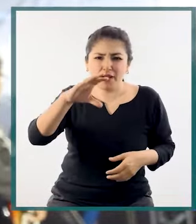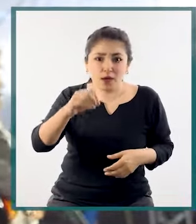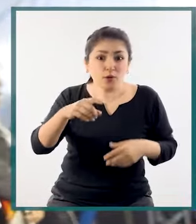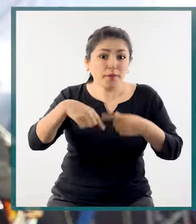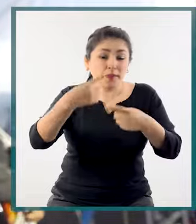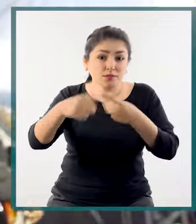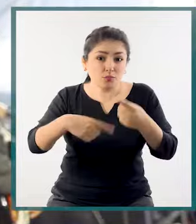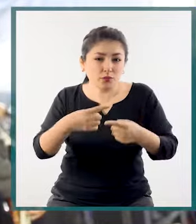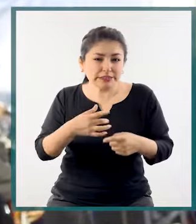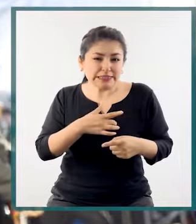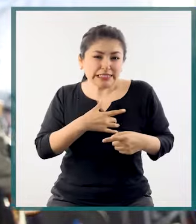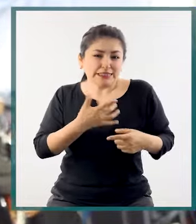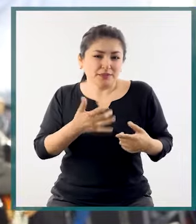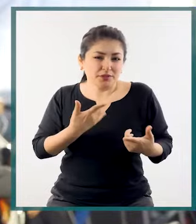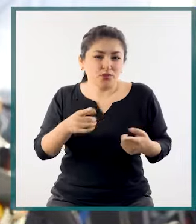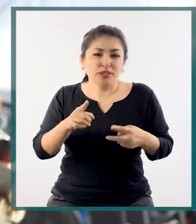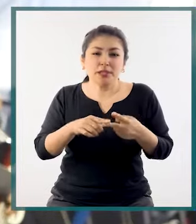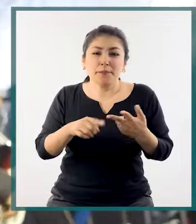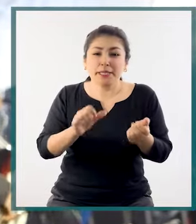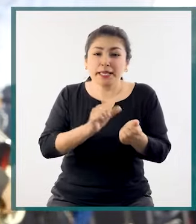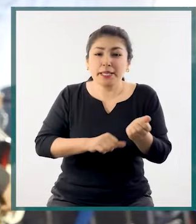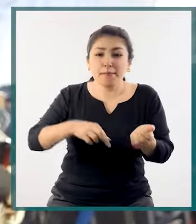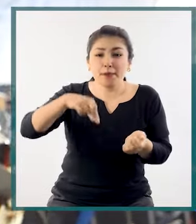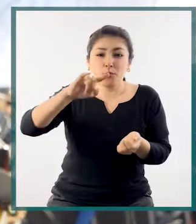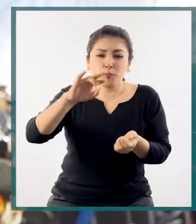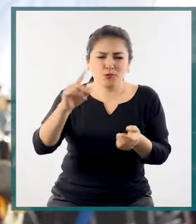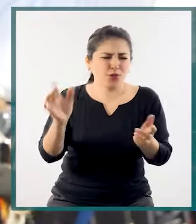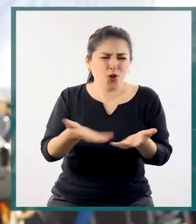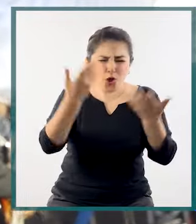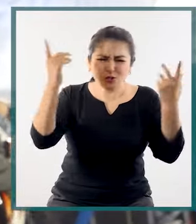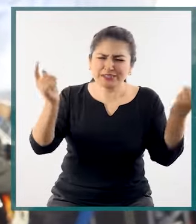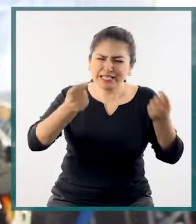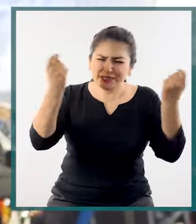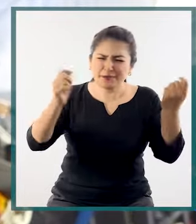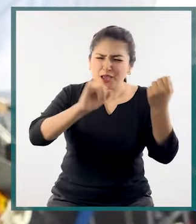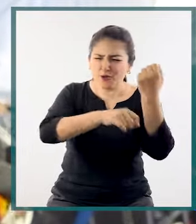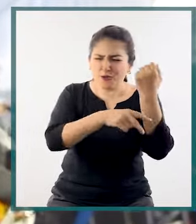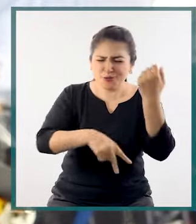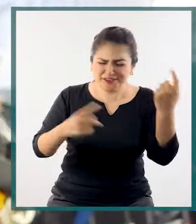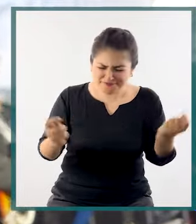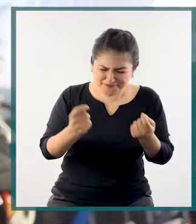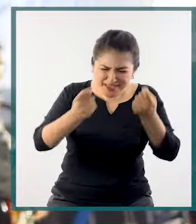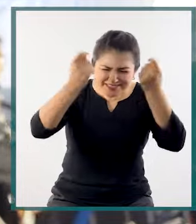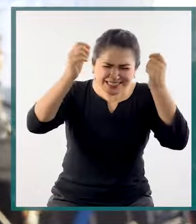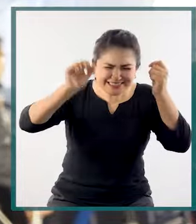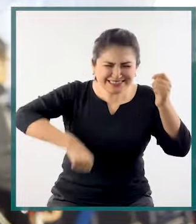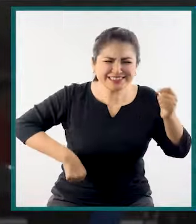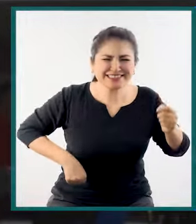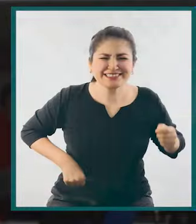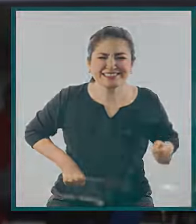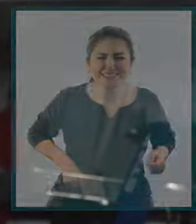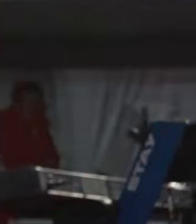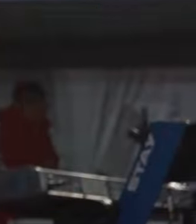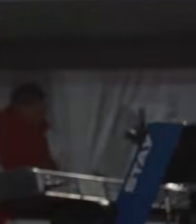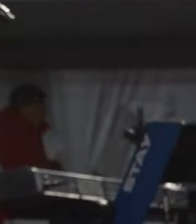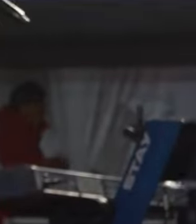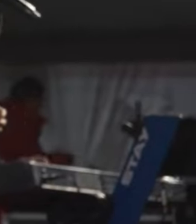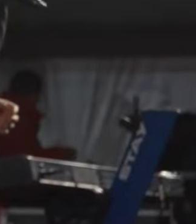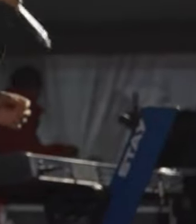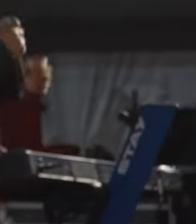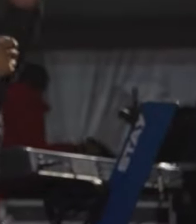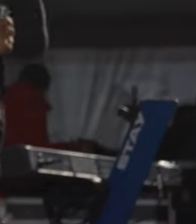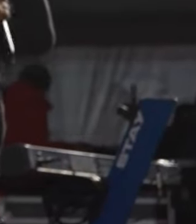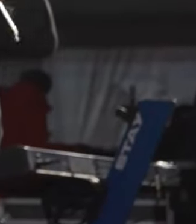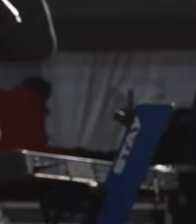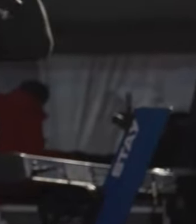Se viene Puro Sentimiento y los hermanos Juri a celebrar que Juri está de fiesta. Pedacito de mi